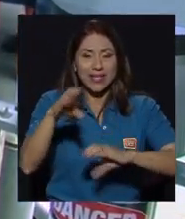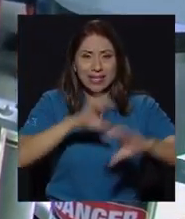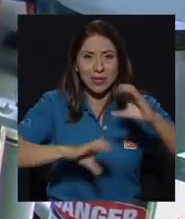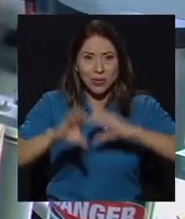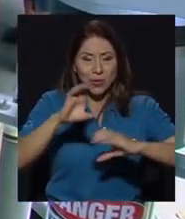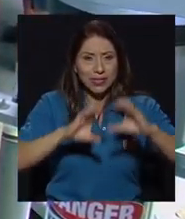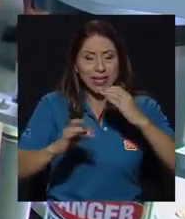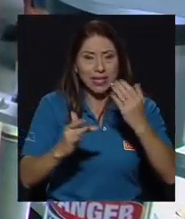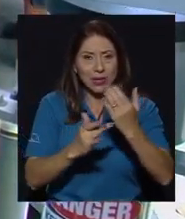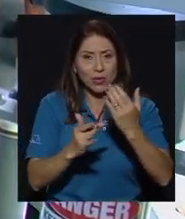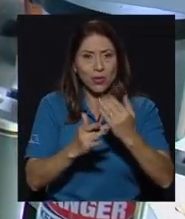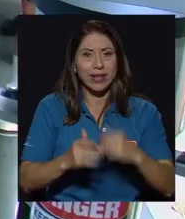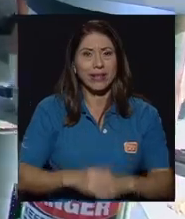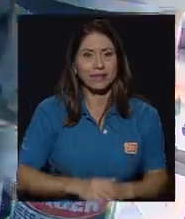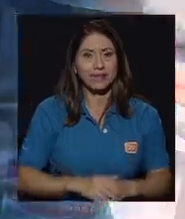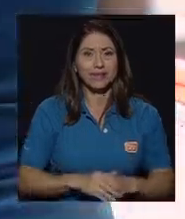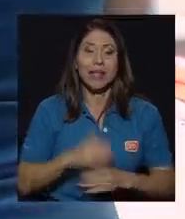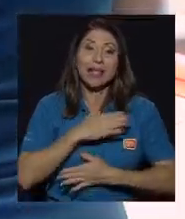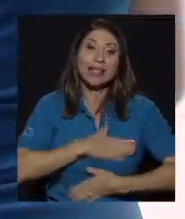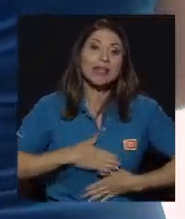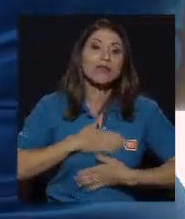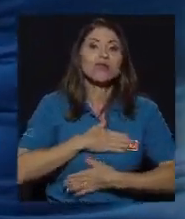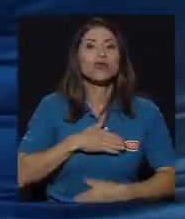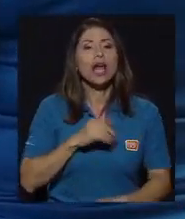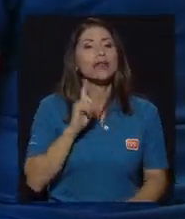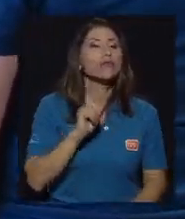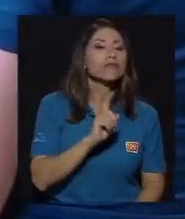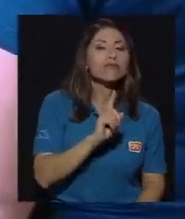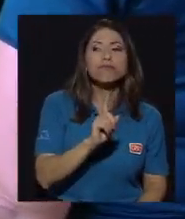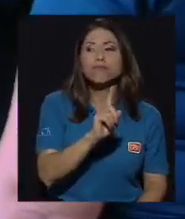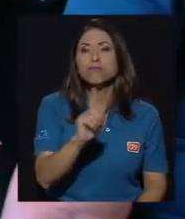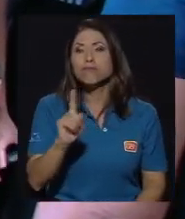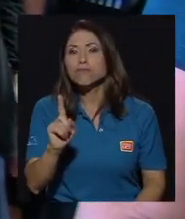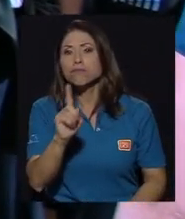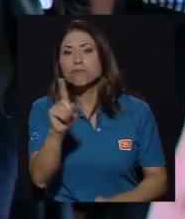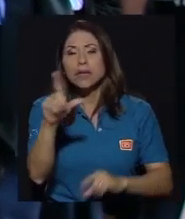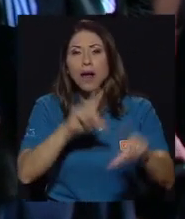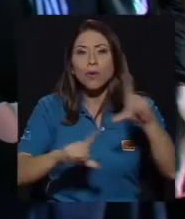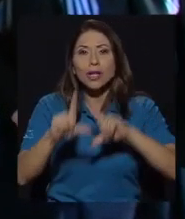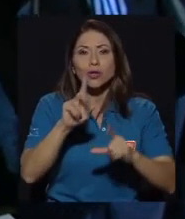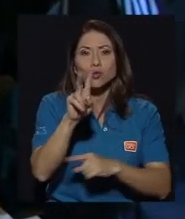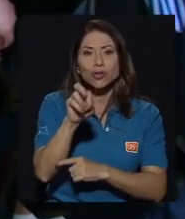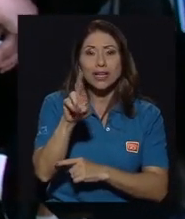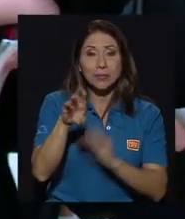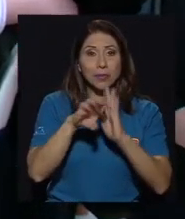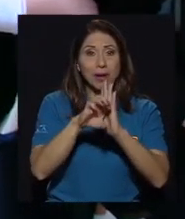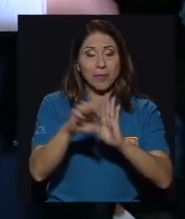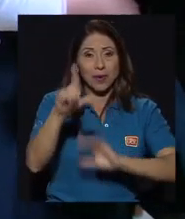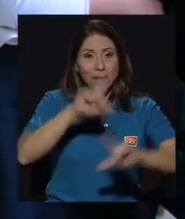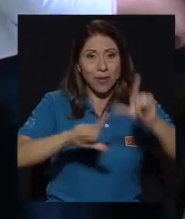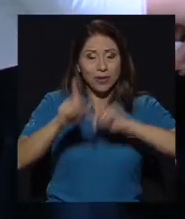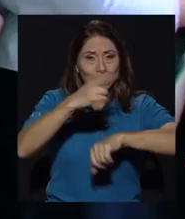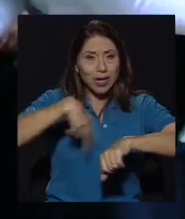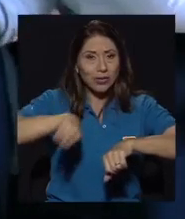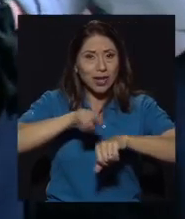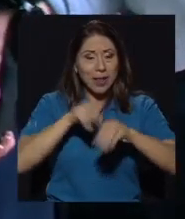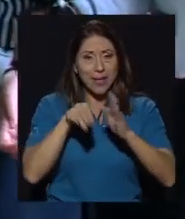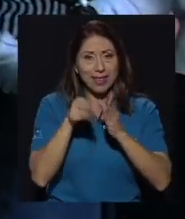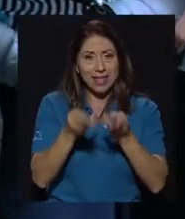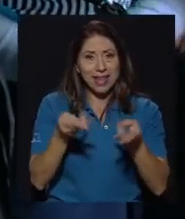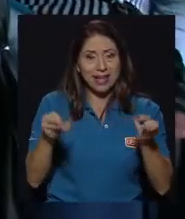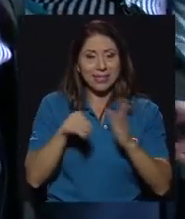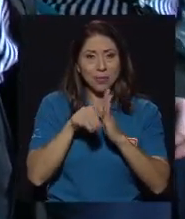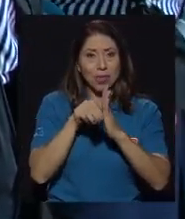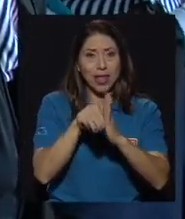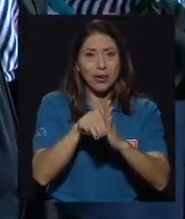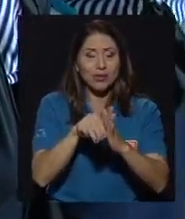ciencia y la tecnología. Disfrutar de un recorrido por los laboratorios de la UCR como el Laboratorio Nacional de Materiales y Modelos